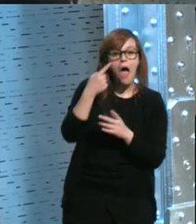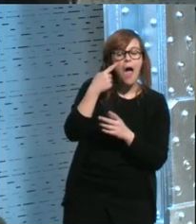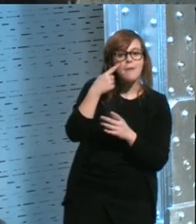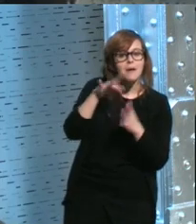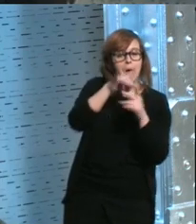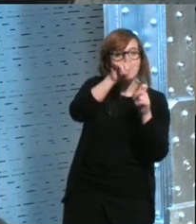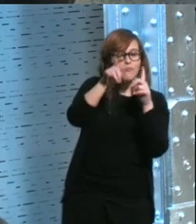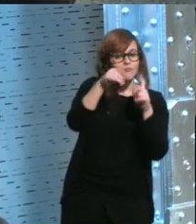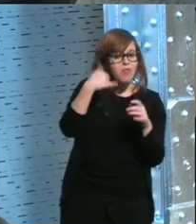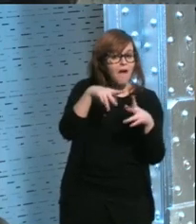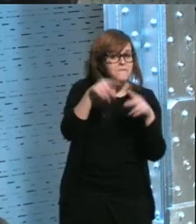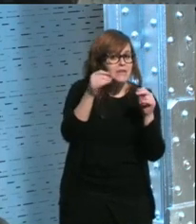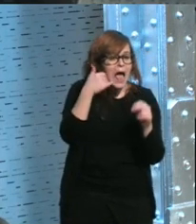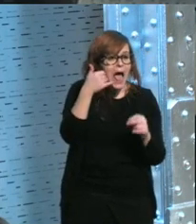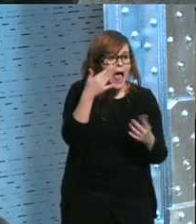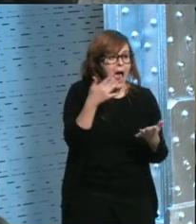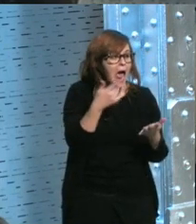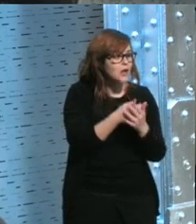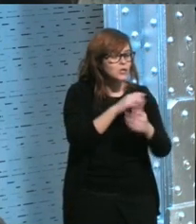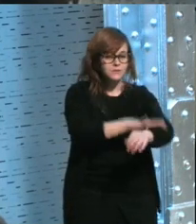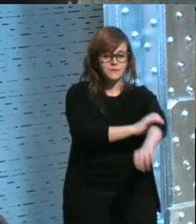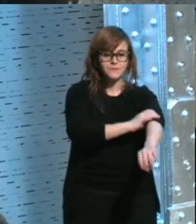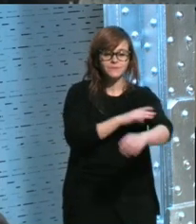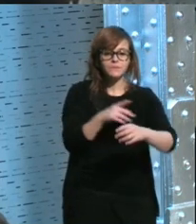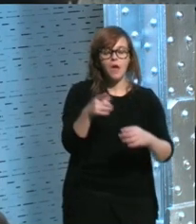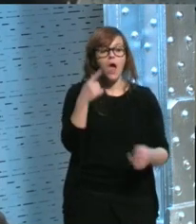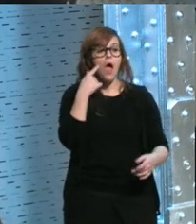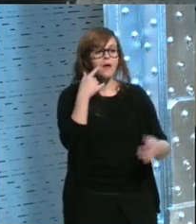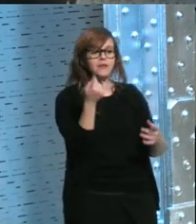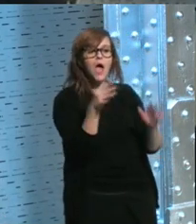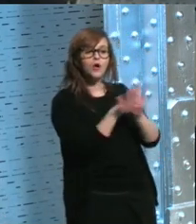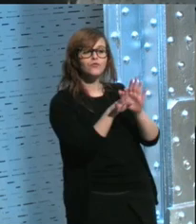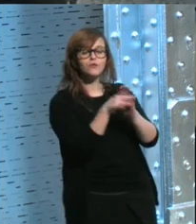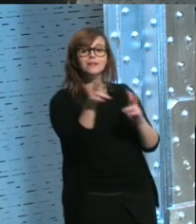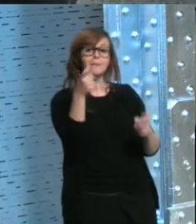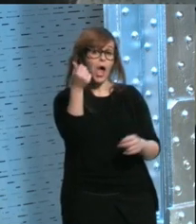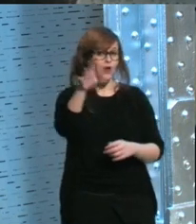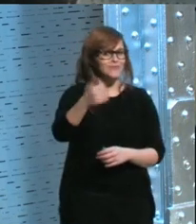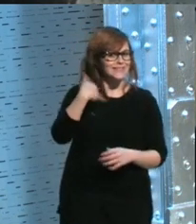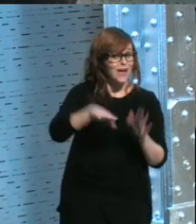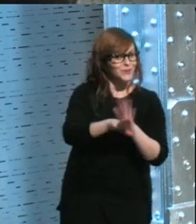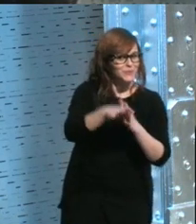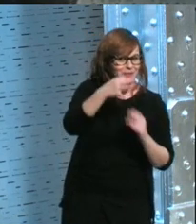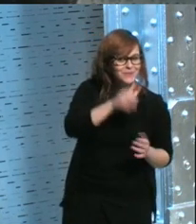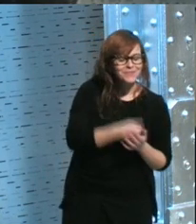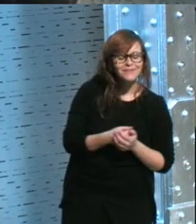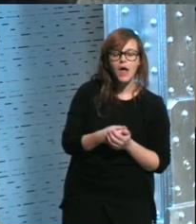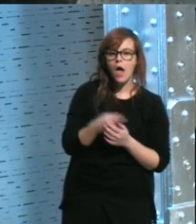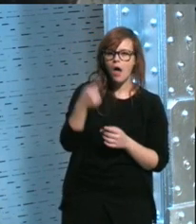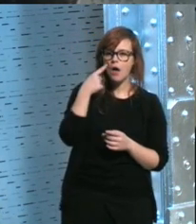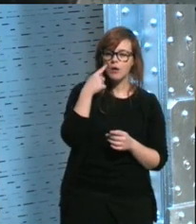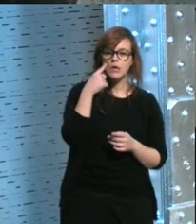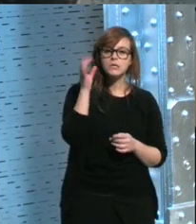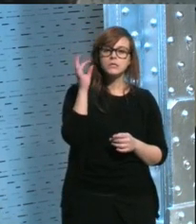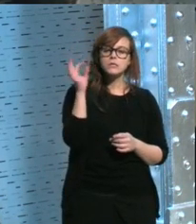final, estamos de salida. Tenemos que darle Ya van a poder seguir con sus compras. Tengo una pregunta